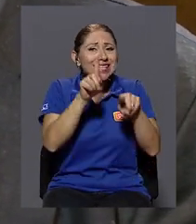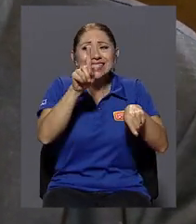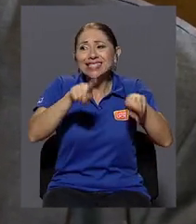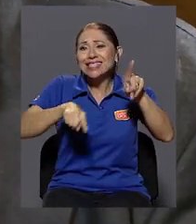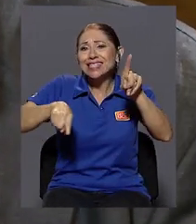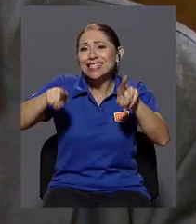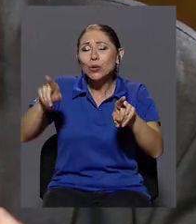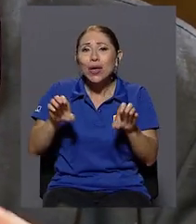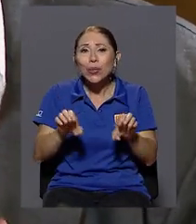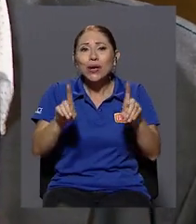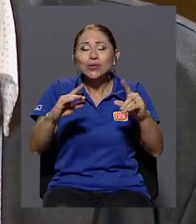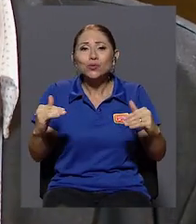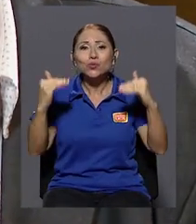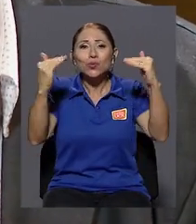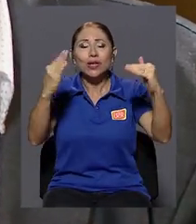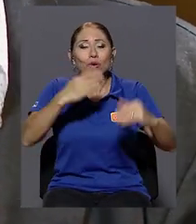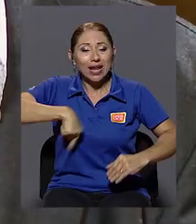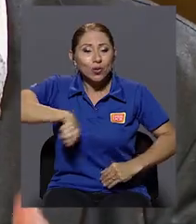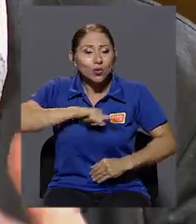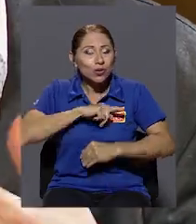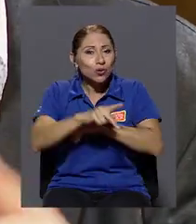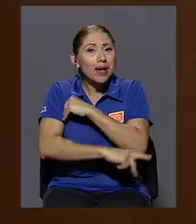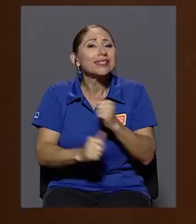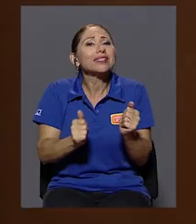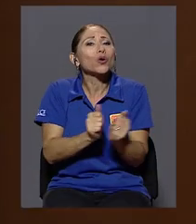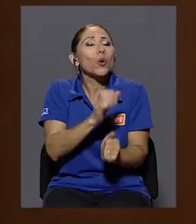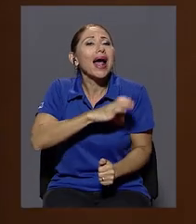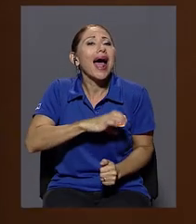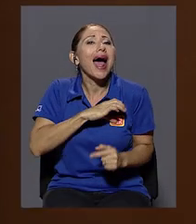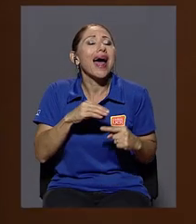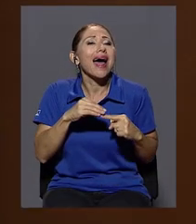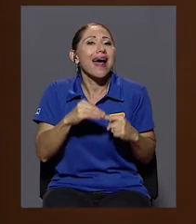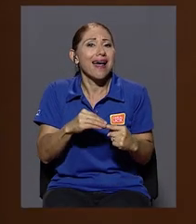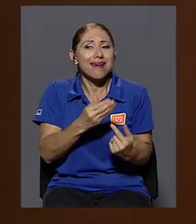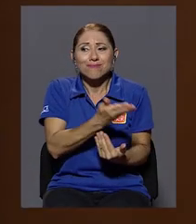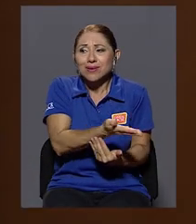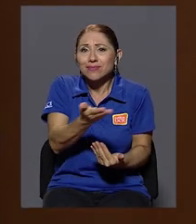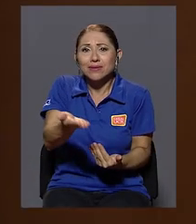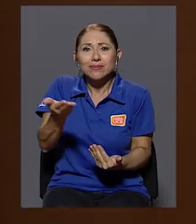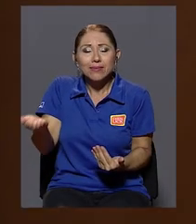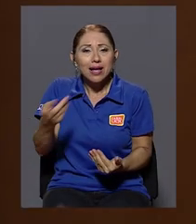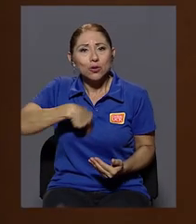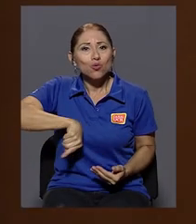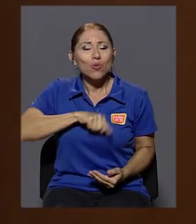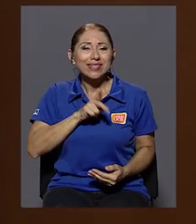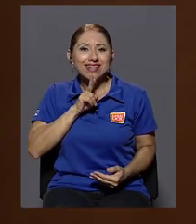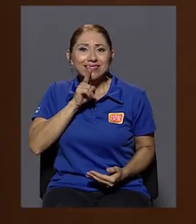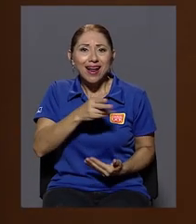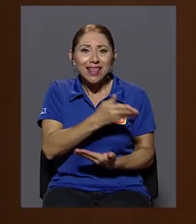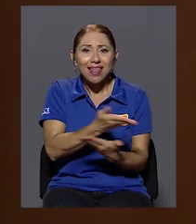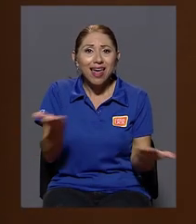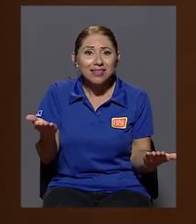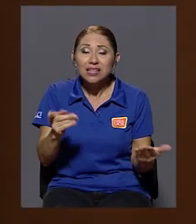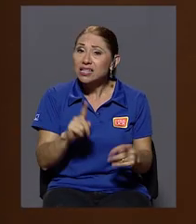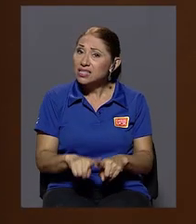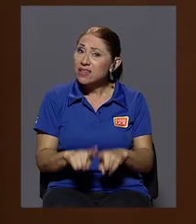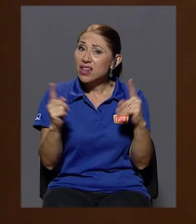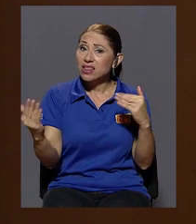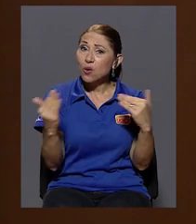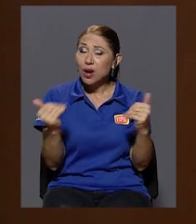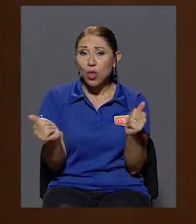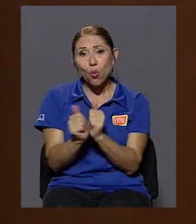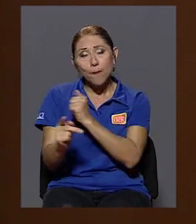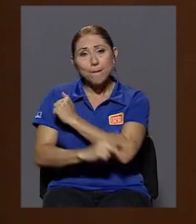abordar la educación superior en nuestros países con las peculiaridades y realidades que tenemos que lo que sucede en